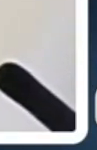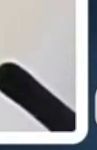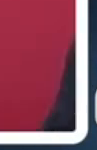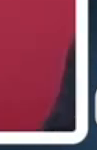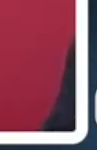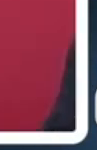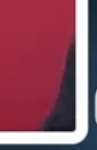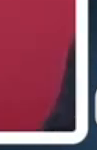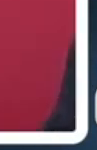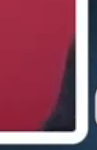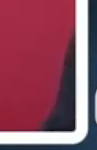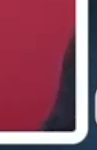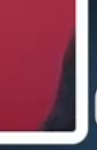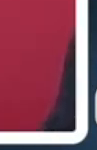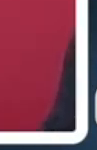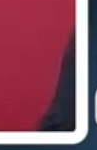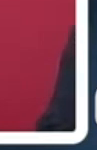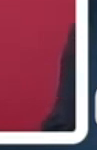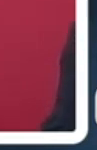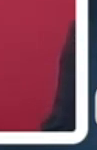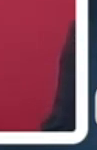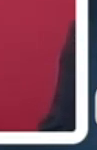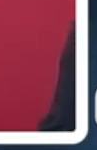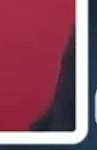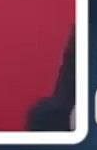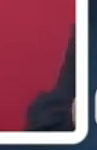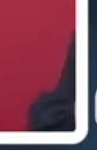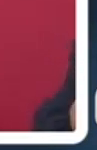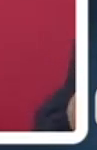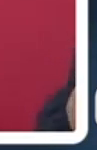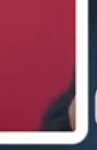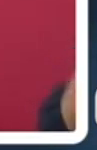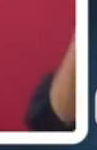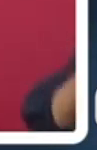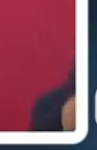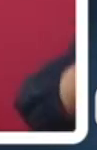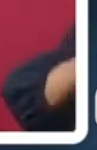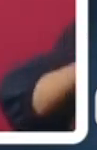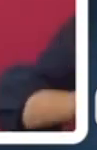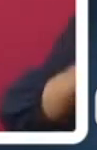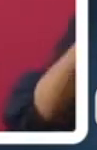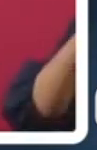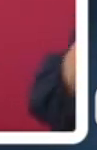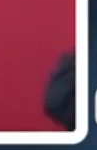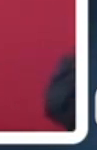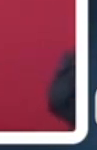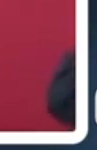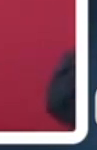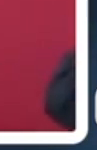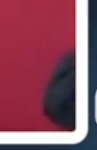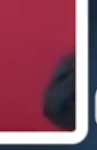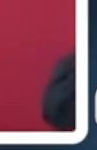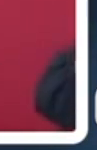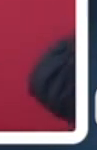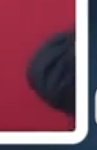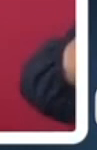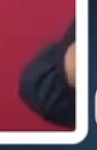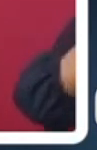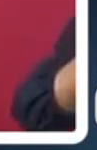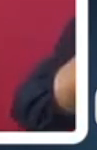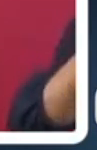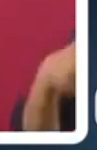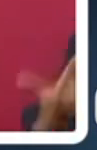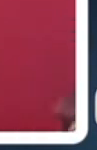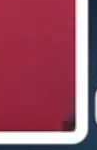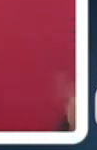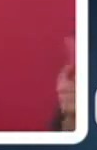Jalisco y Guanajuato, porque al parecer había un encuentro, una reunión de